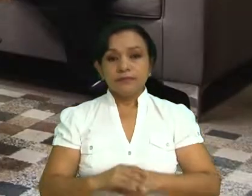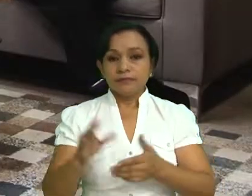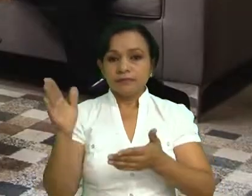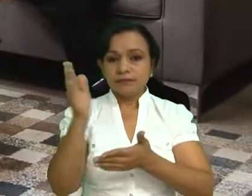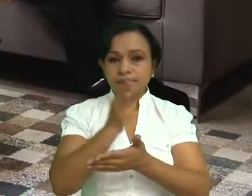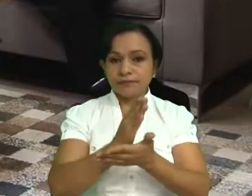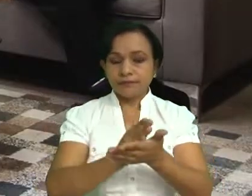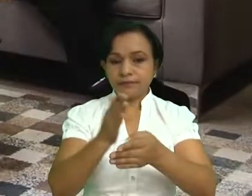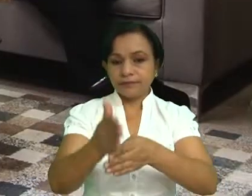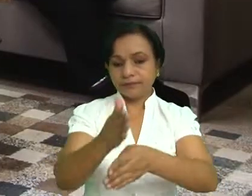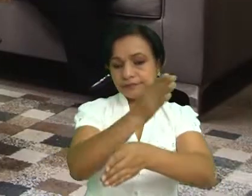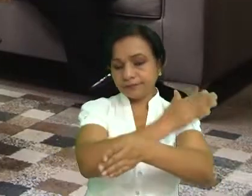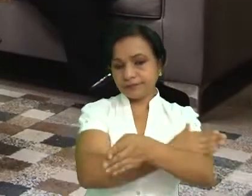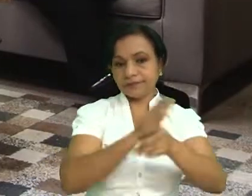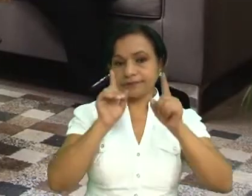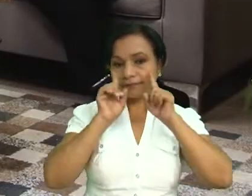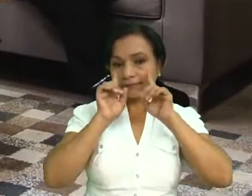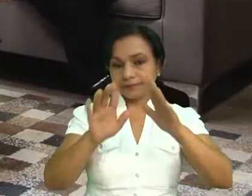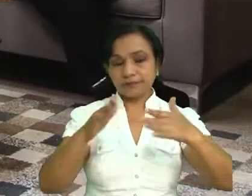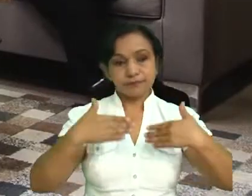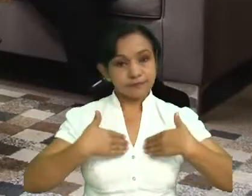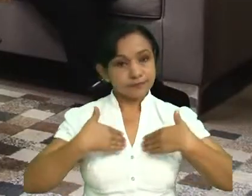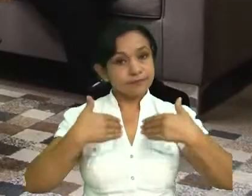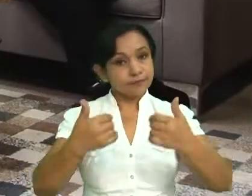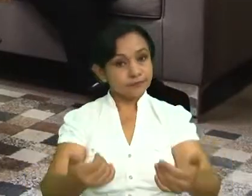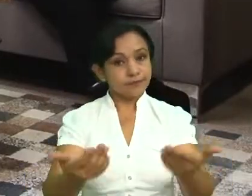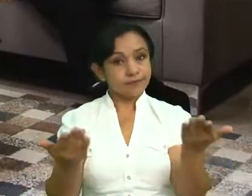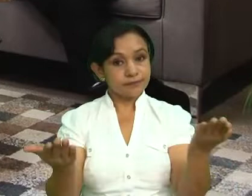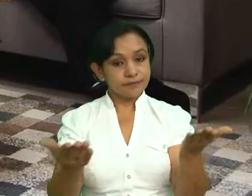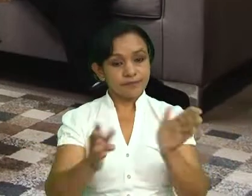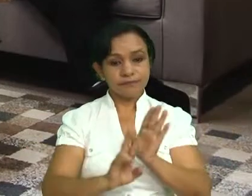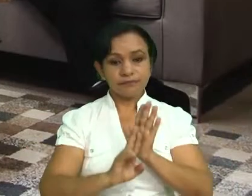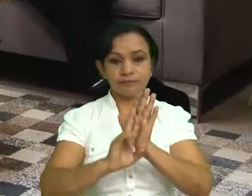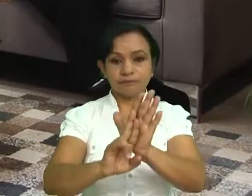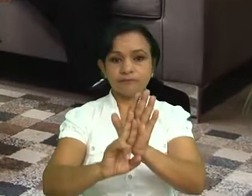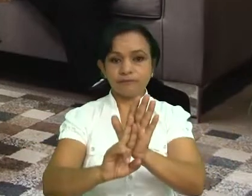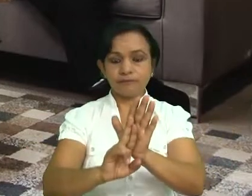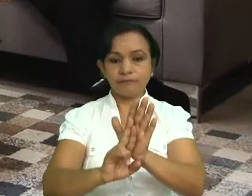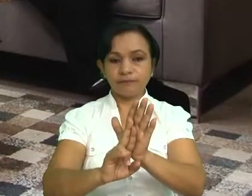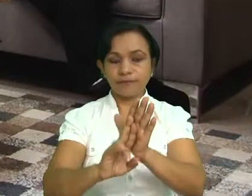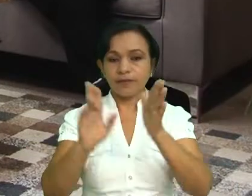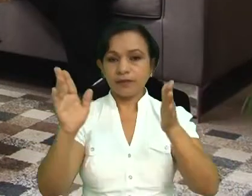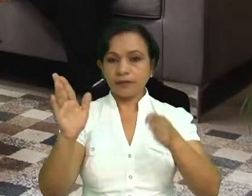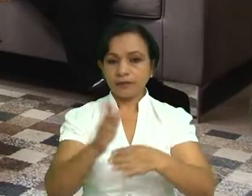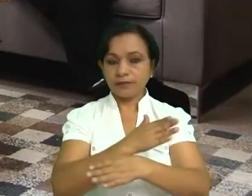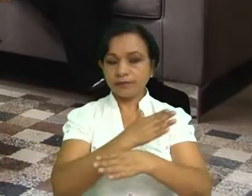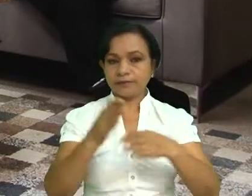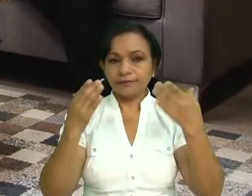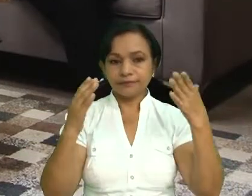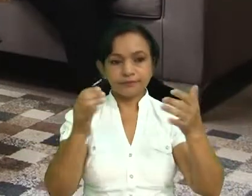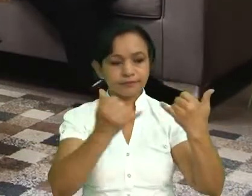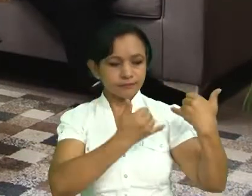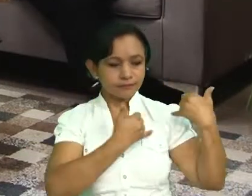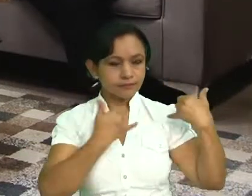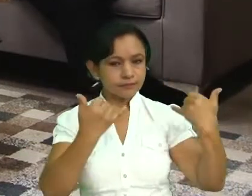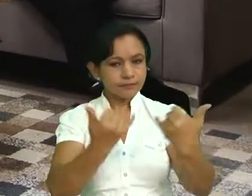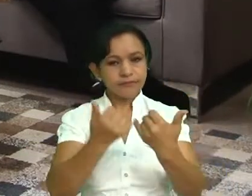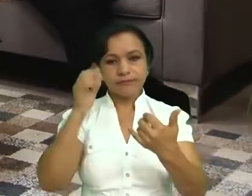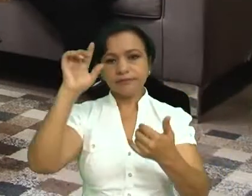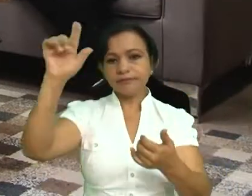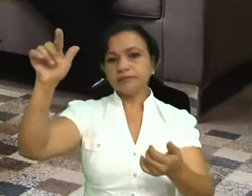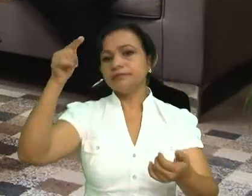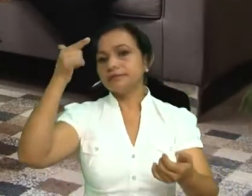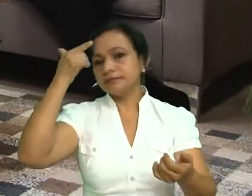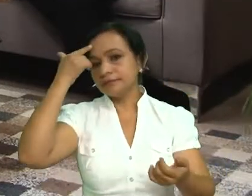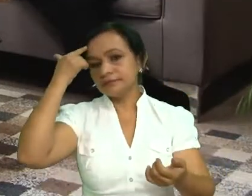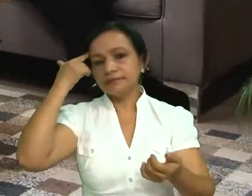de prevención que se articulan con el pueblo y de una respuesta multidimensional, ¿no? Todas las instituciones del Gobierno de Reconciliación y